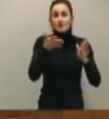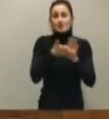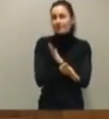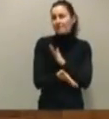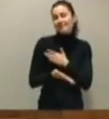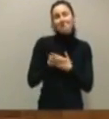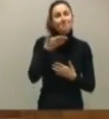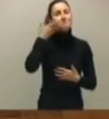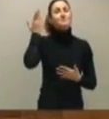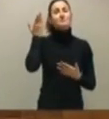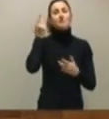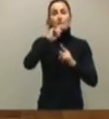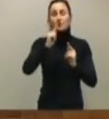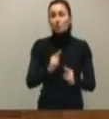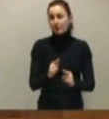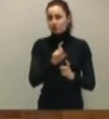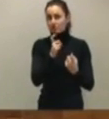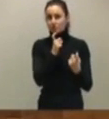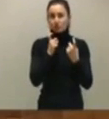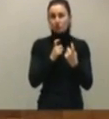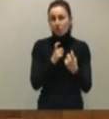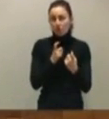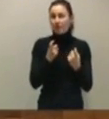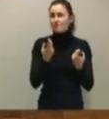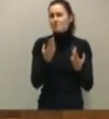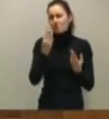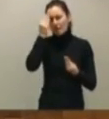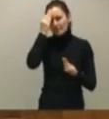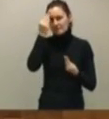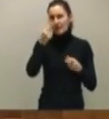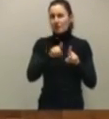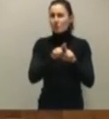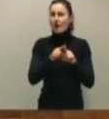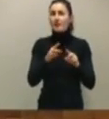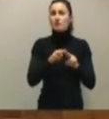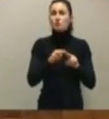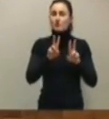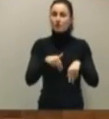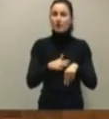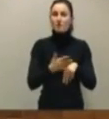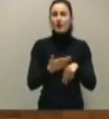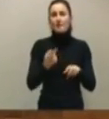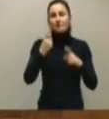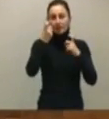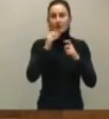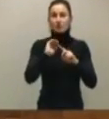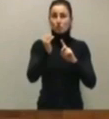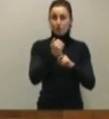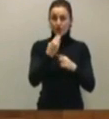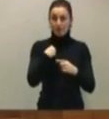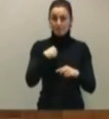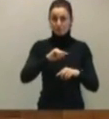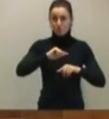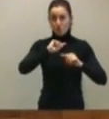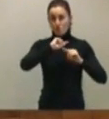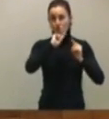motivo para sentirnos satisfechos con este presupuesto el reconocer que es un instrumento válido para paliar estos recortes que han venido desde el